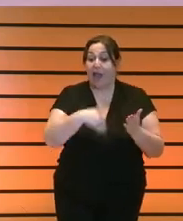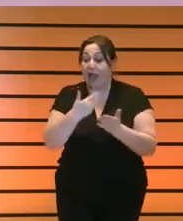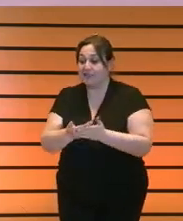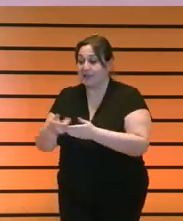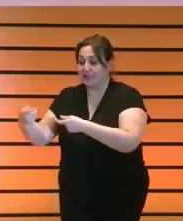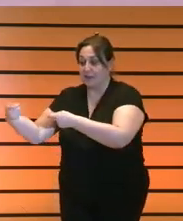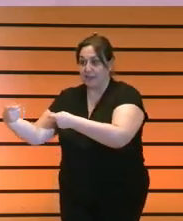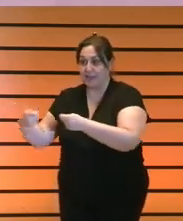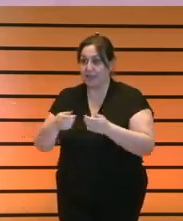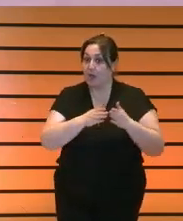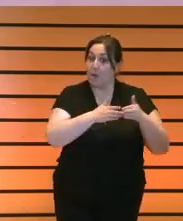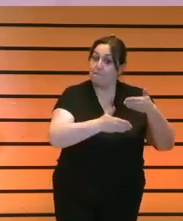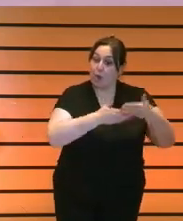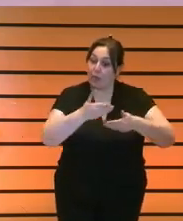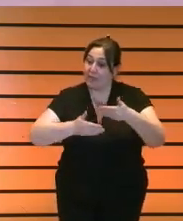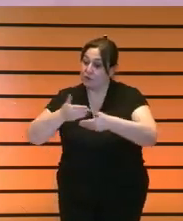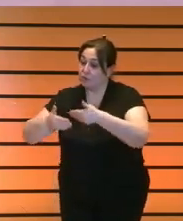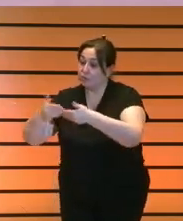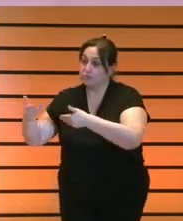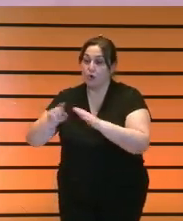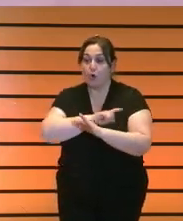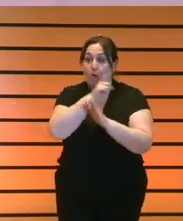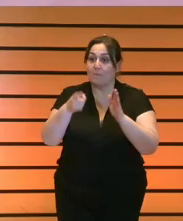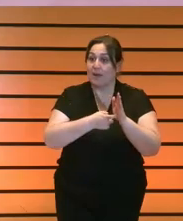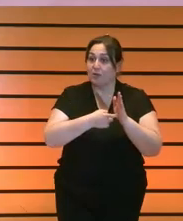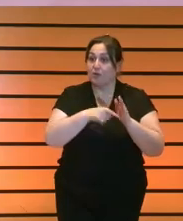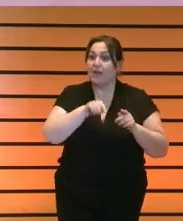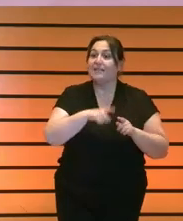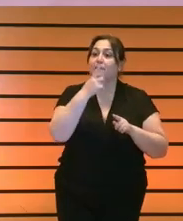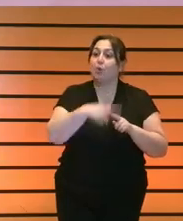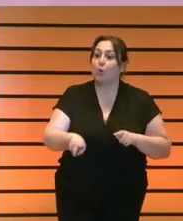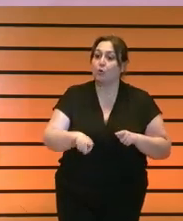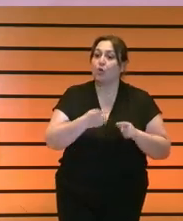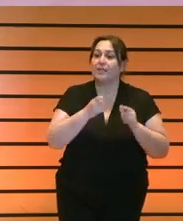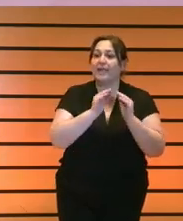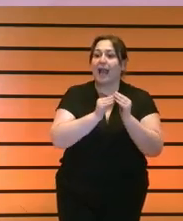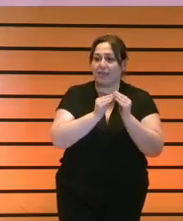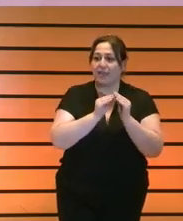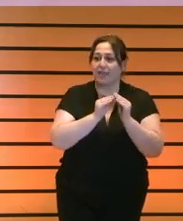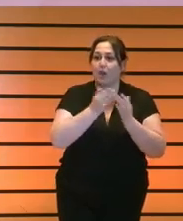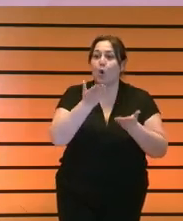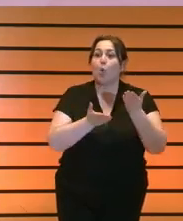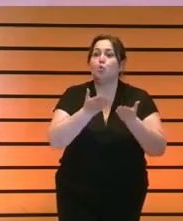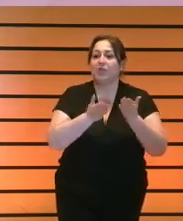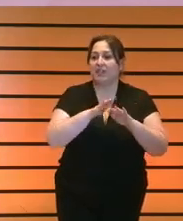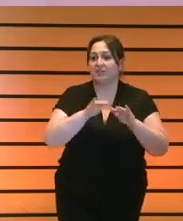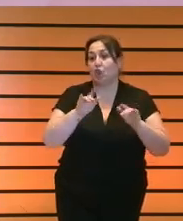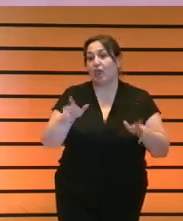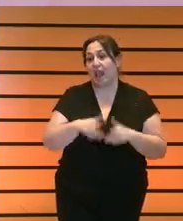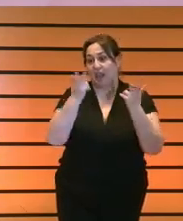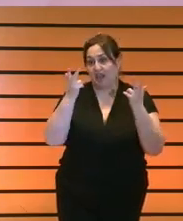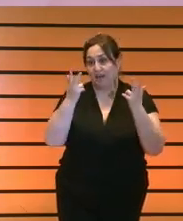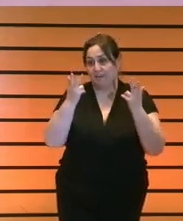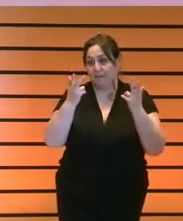todo ese tiempo, ese producto haya sido hecho con justicia social. Que no